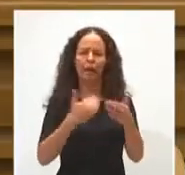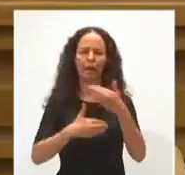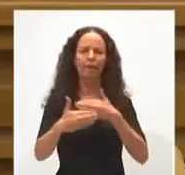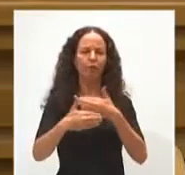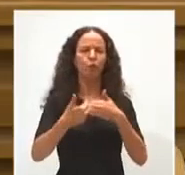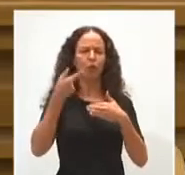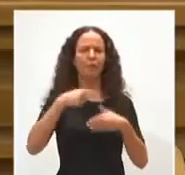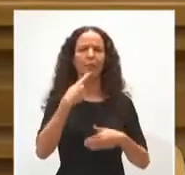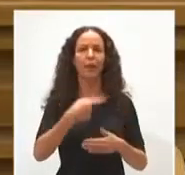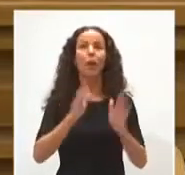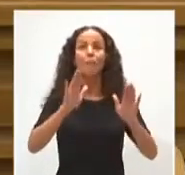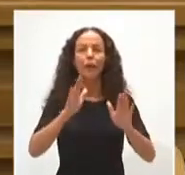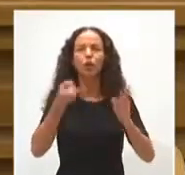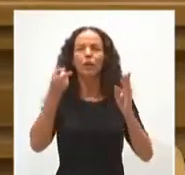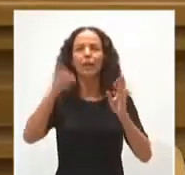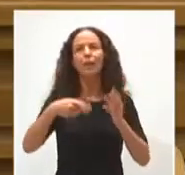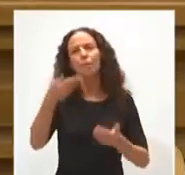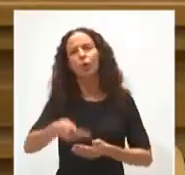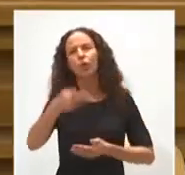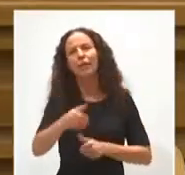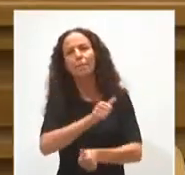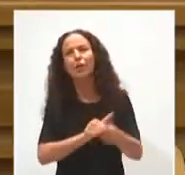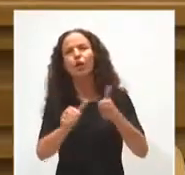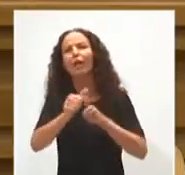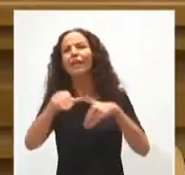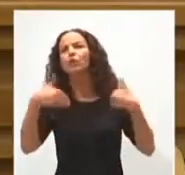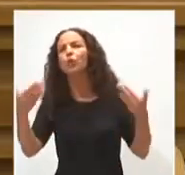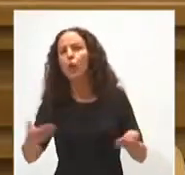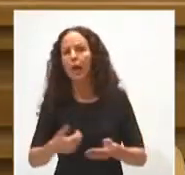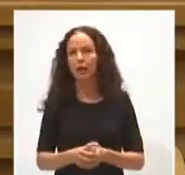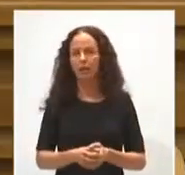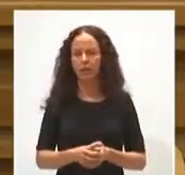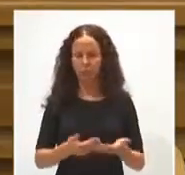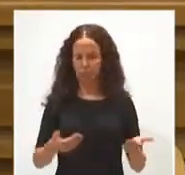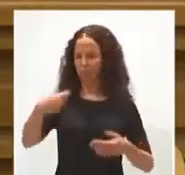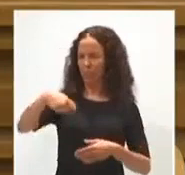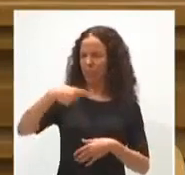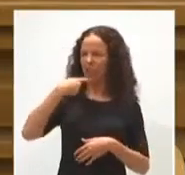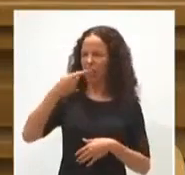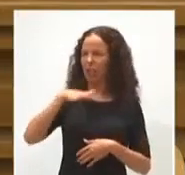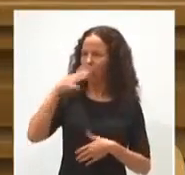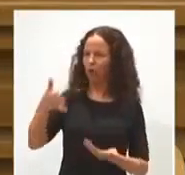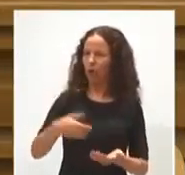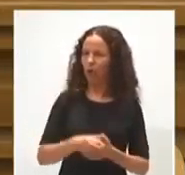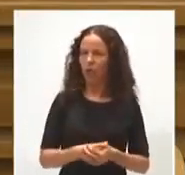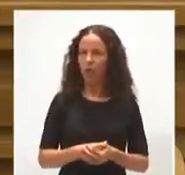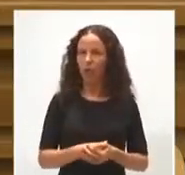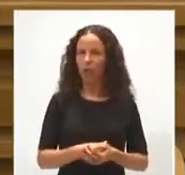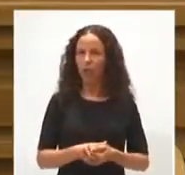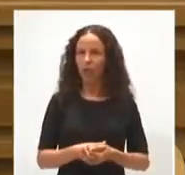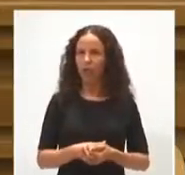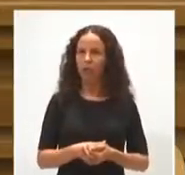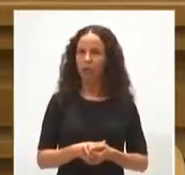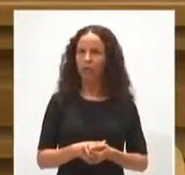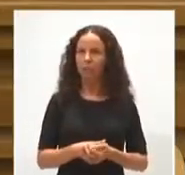es el de tener prioridades dirán por qué porque dice el presidente esto si es que no se crean que todo el mundo